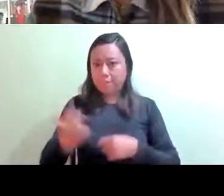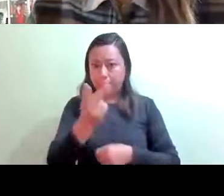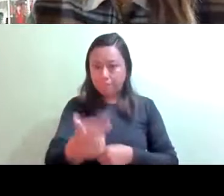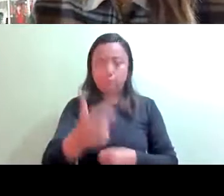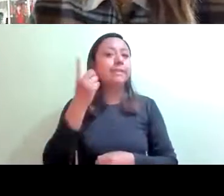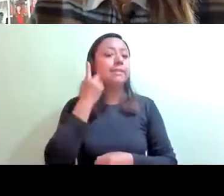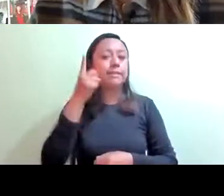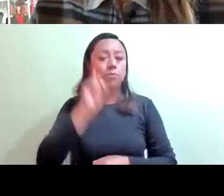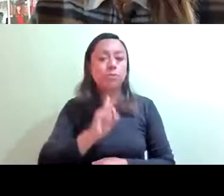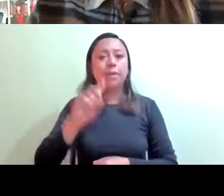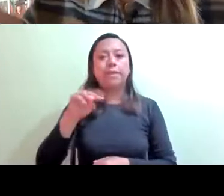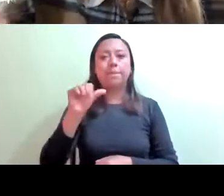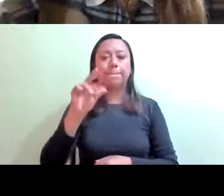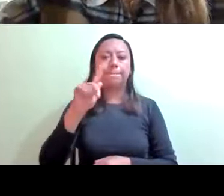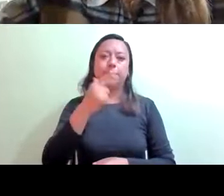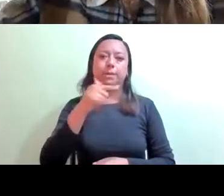Margarita Saldaña.